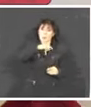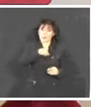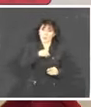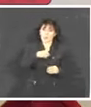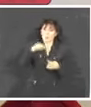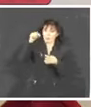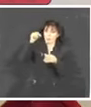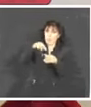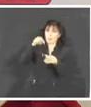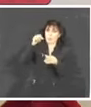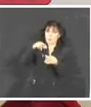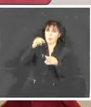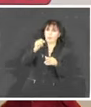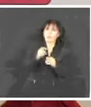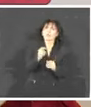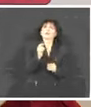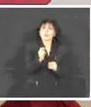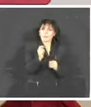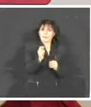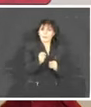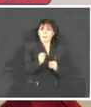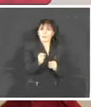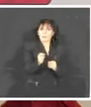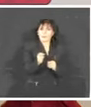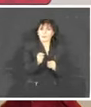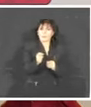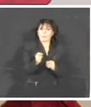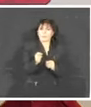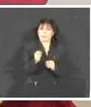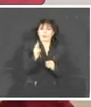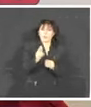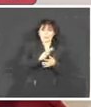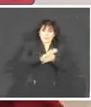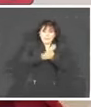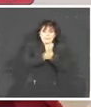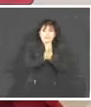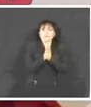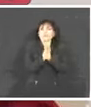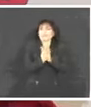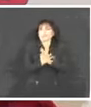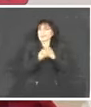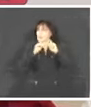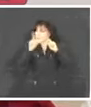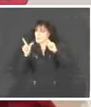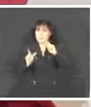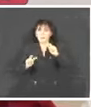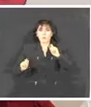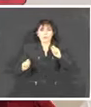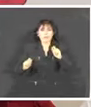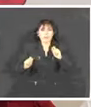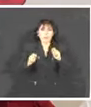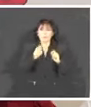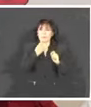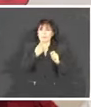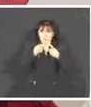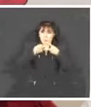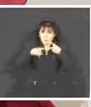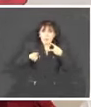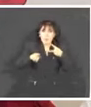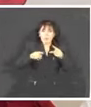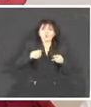movimiento significa continuar la transformación iniciada por el presidente Andrés